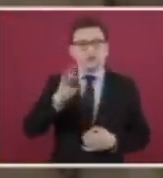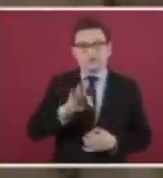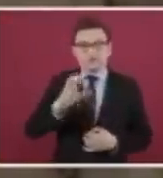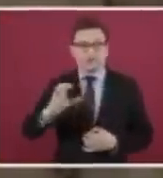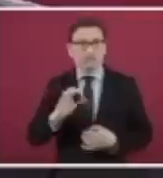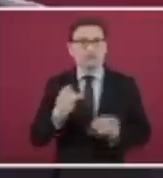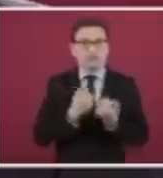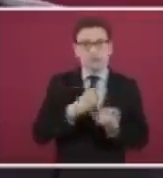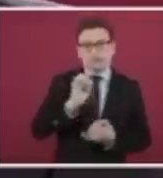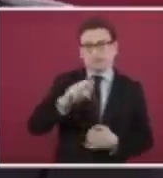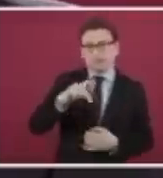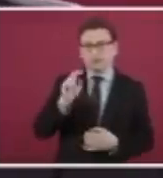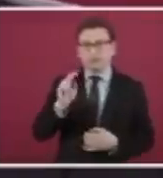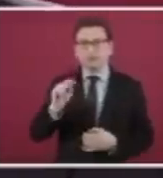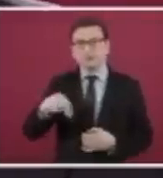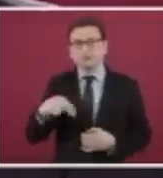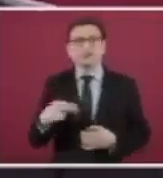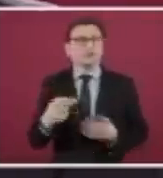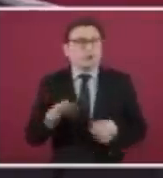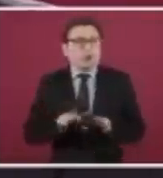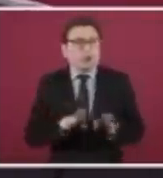¿Sí? Entonces estamos